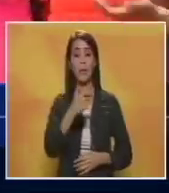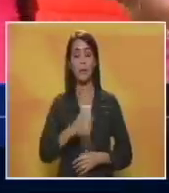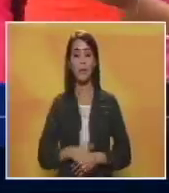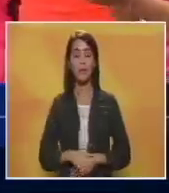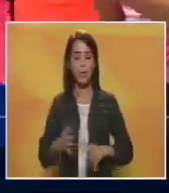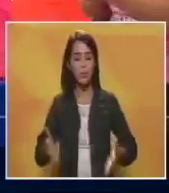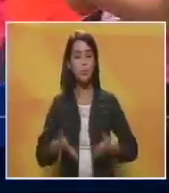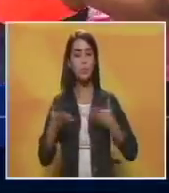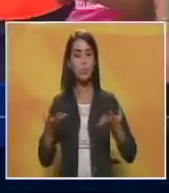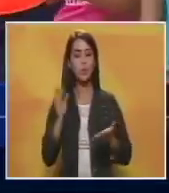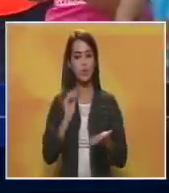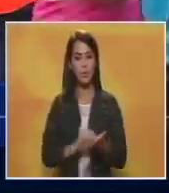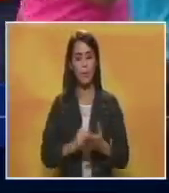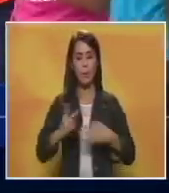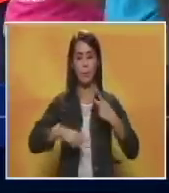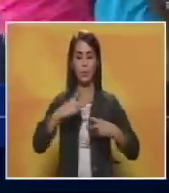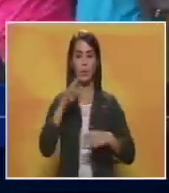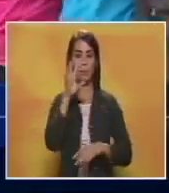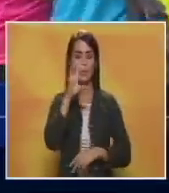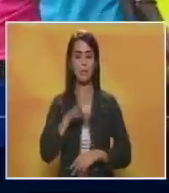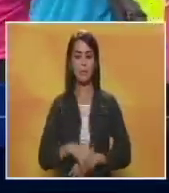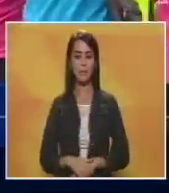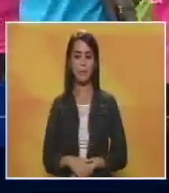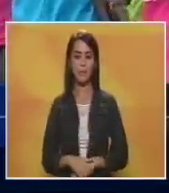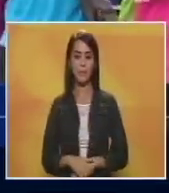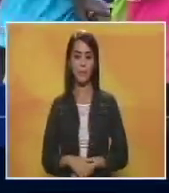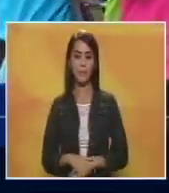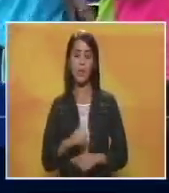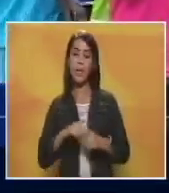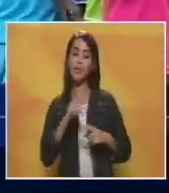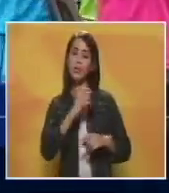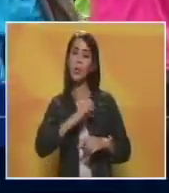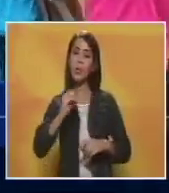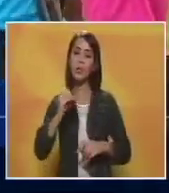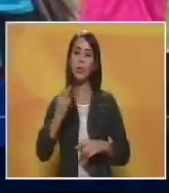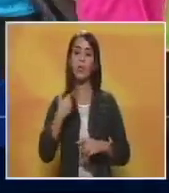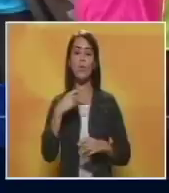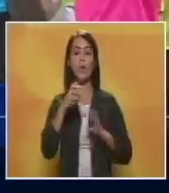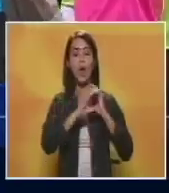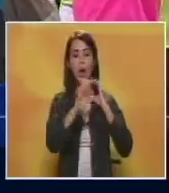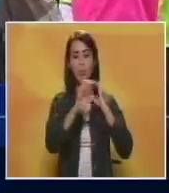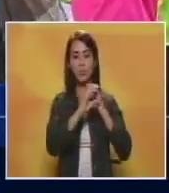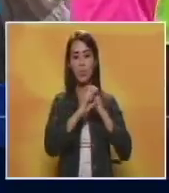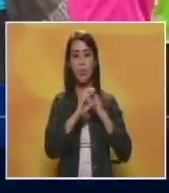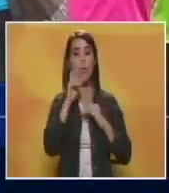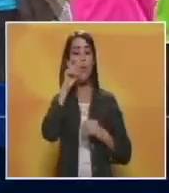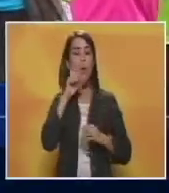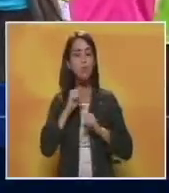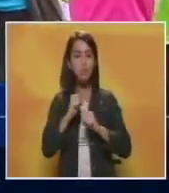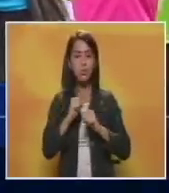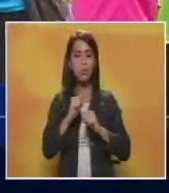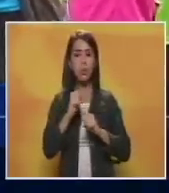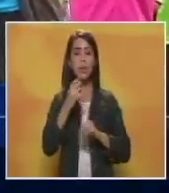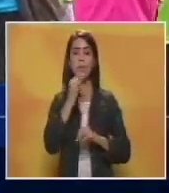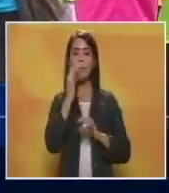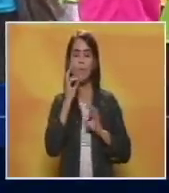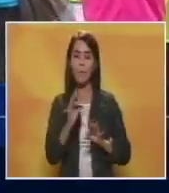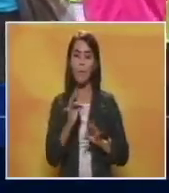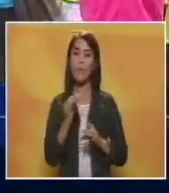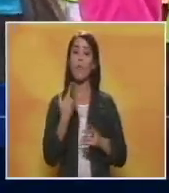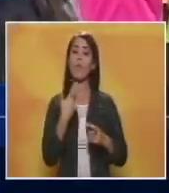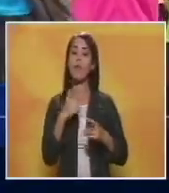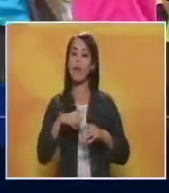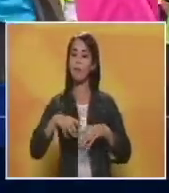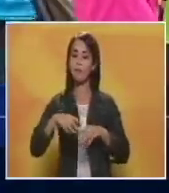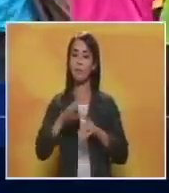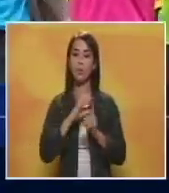e impulsar la reactivación productiva del país. La ruta occidente, cubierta por un autobús fucsia, llevó una declaratoria del patrimonio cultural